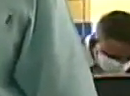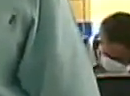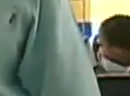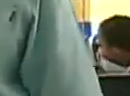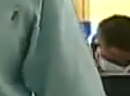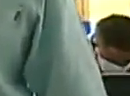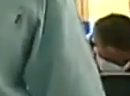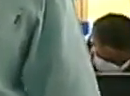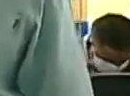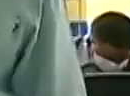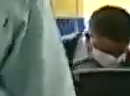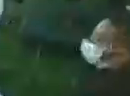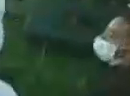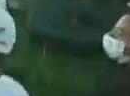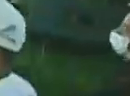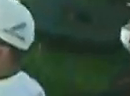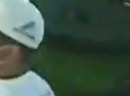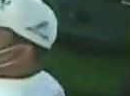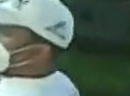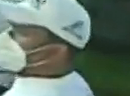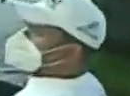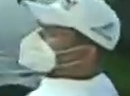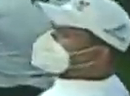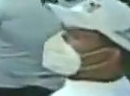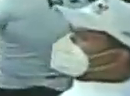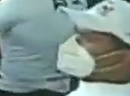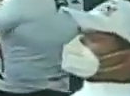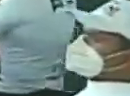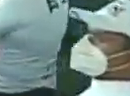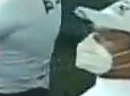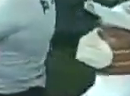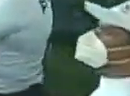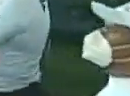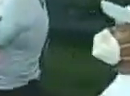conciencia. Sí, señor, somos pueblo soberano,